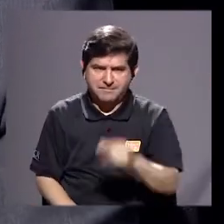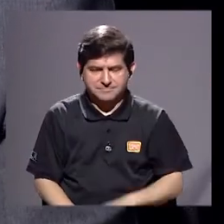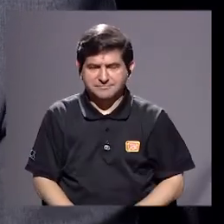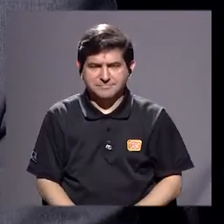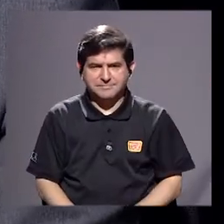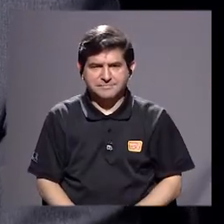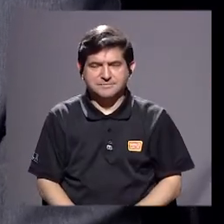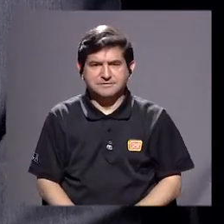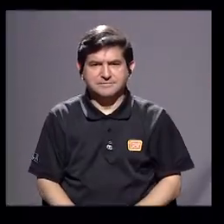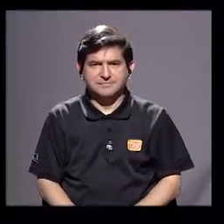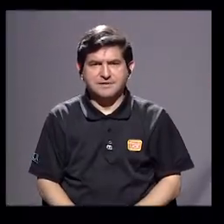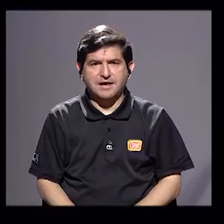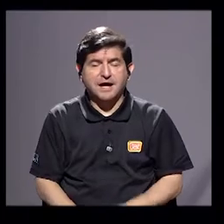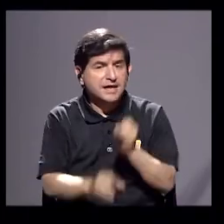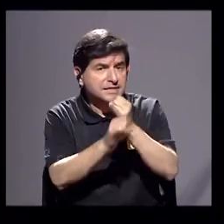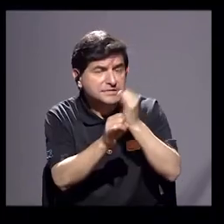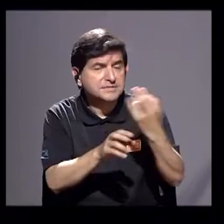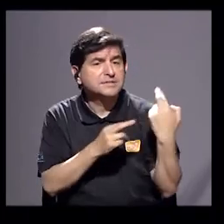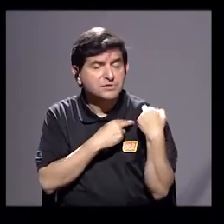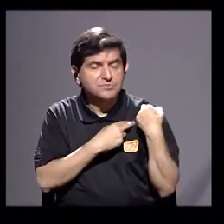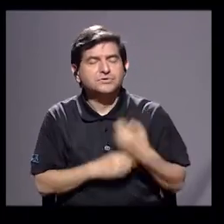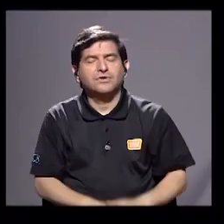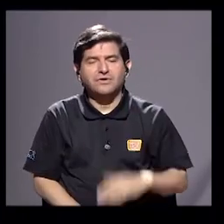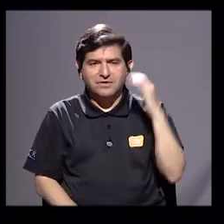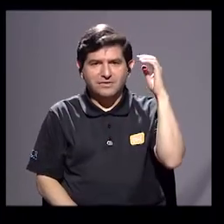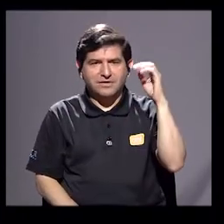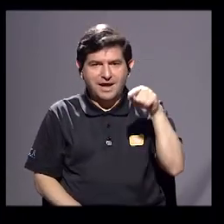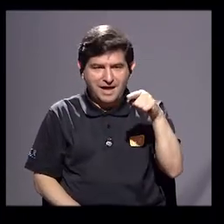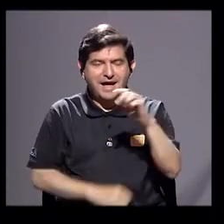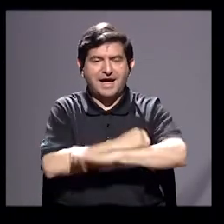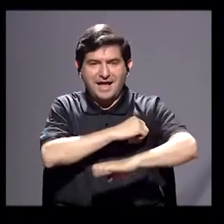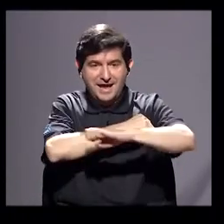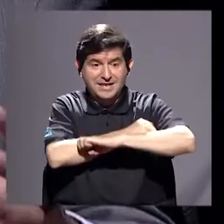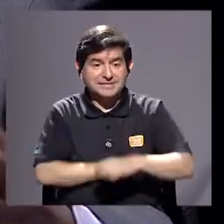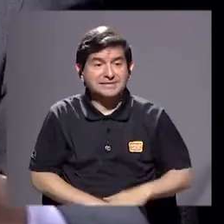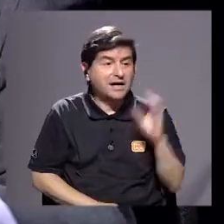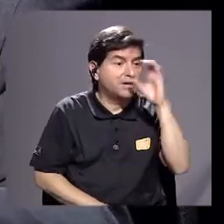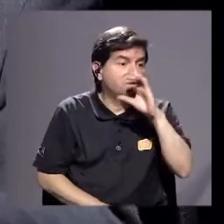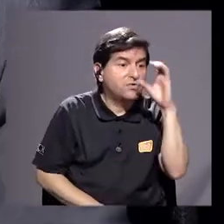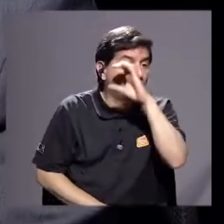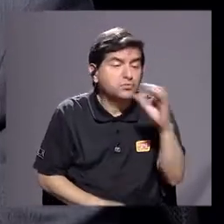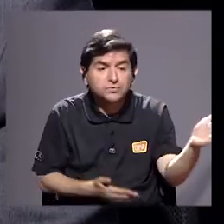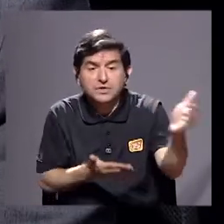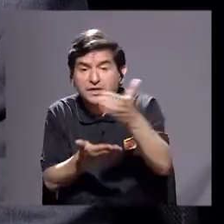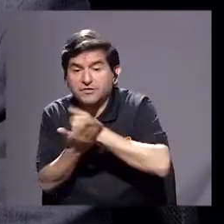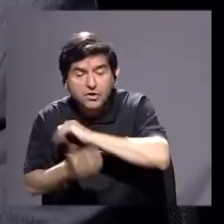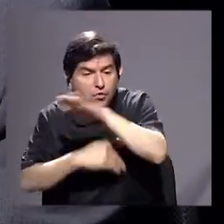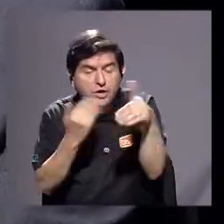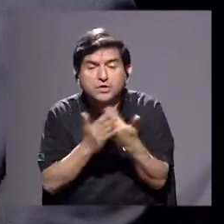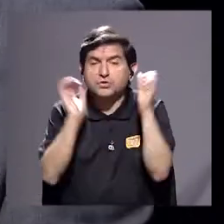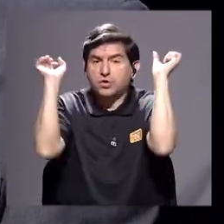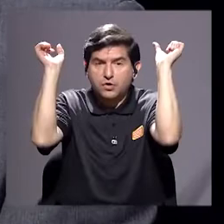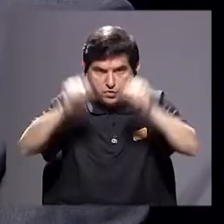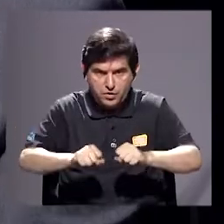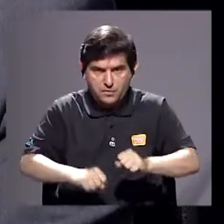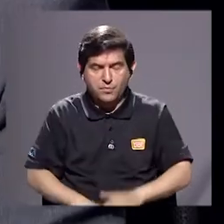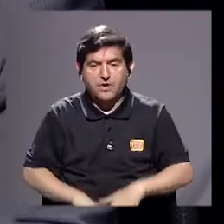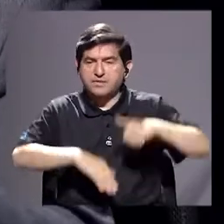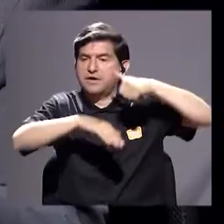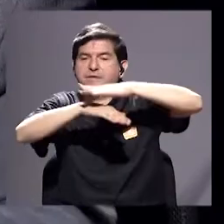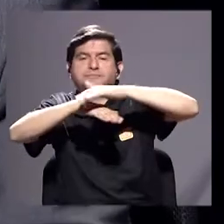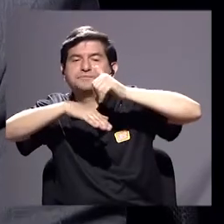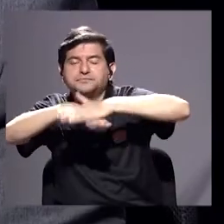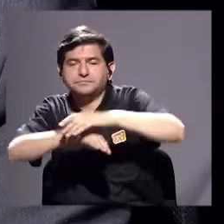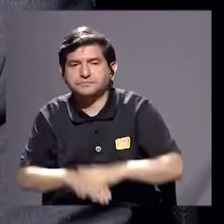decir el estado entregados a encargar el estado tiene que hacer un brazo de hoy a qué llamamos verdad recoger todos los recursos que puedan derivar los